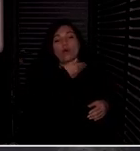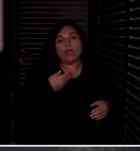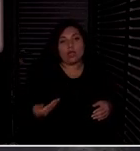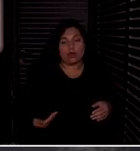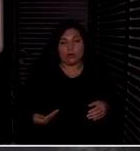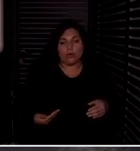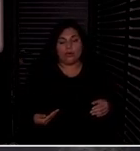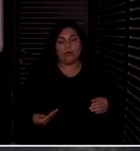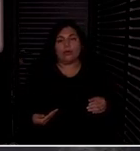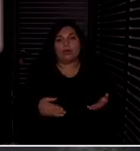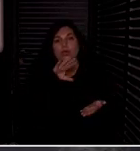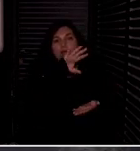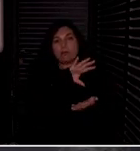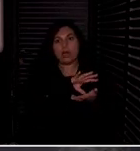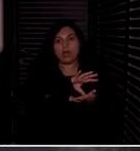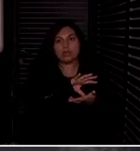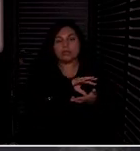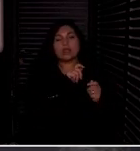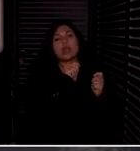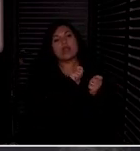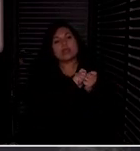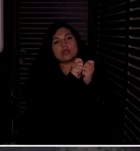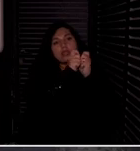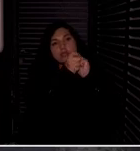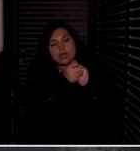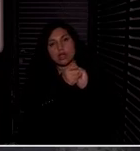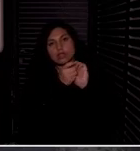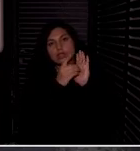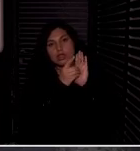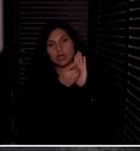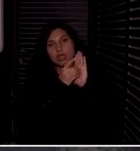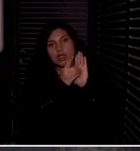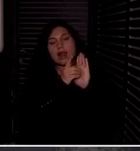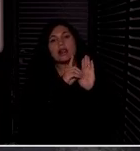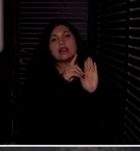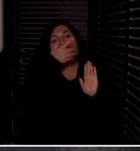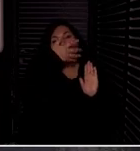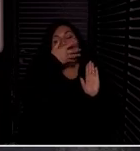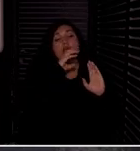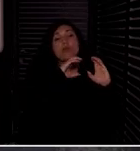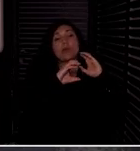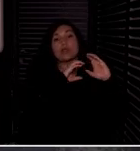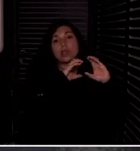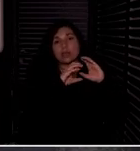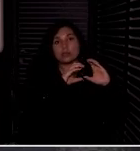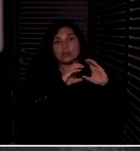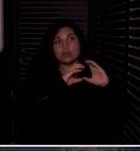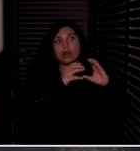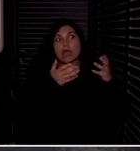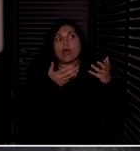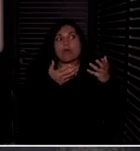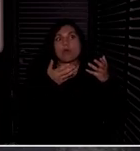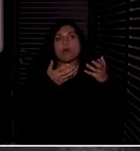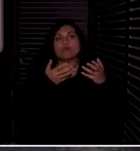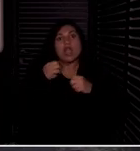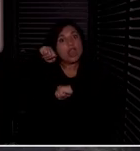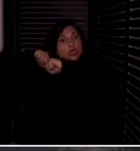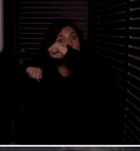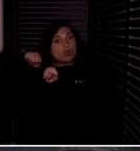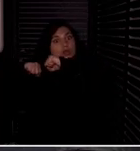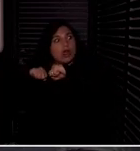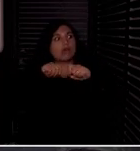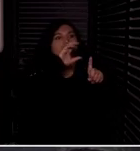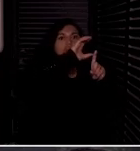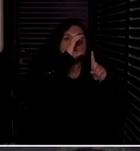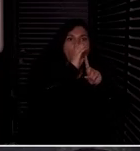el Ministerio de Transición Digital y de Telecomunicaciones como industria, por tanto, no como derecho cultural, no como política cultural,